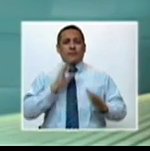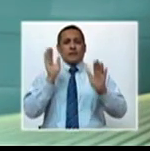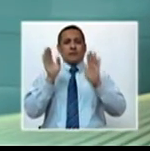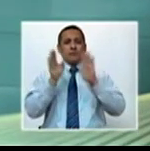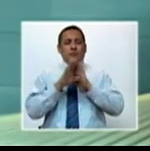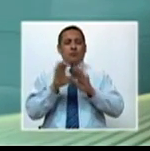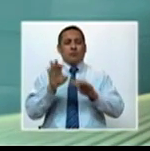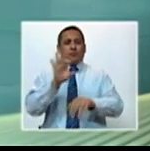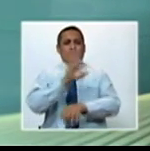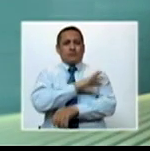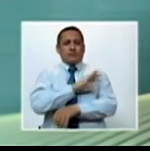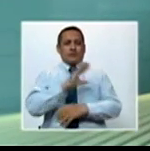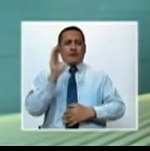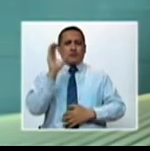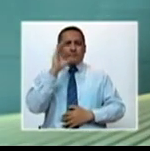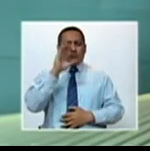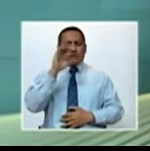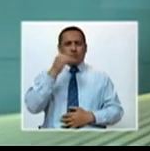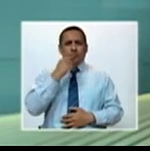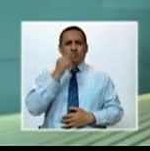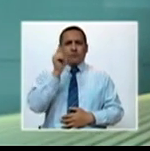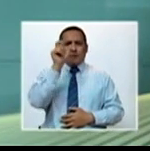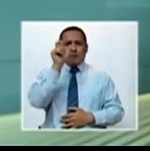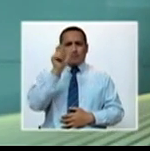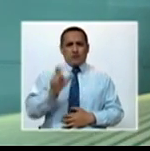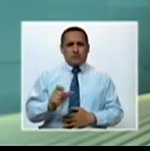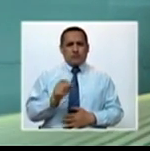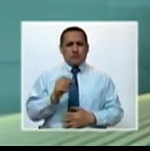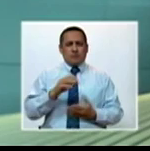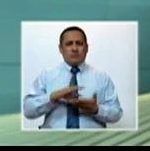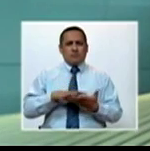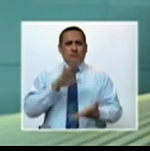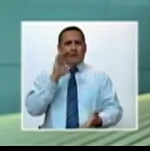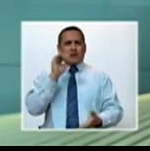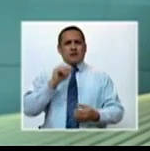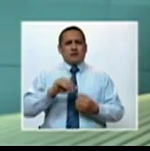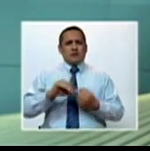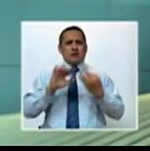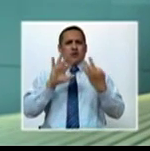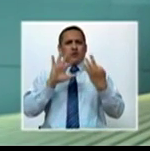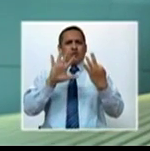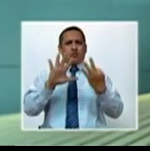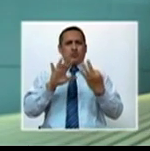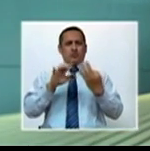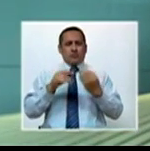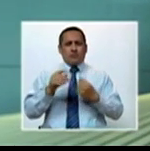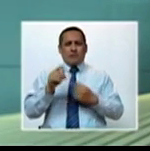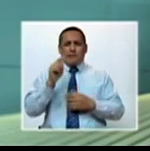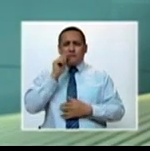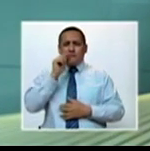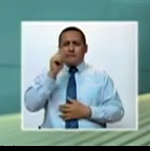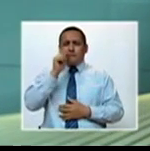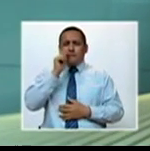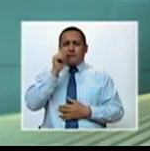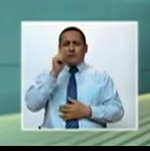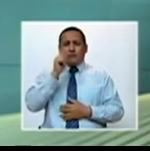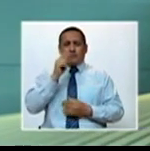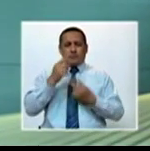Si el fiscal encuentra a una persona con más de 8 gramos de